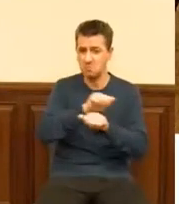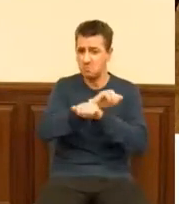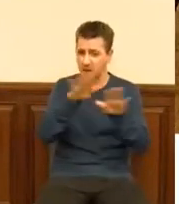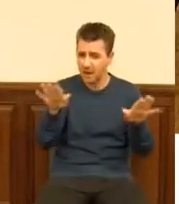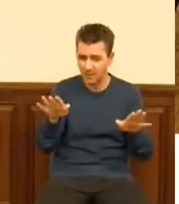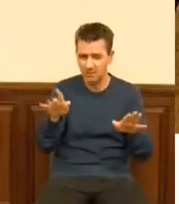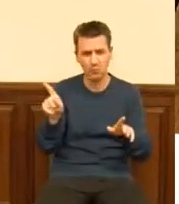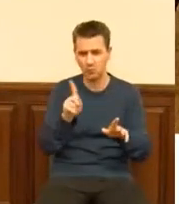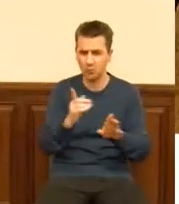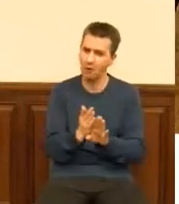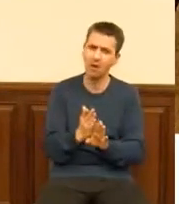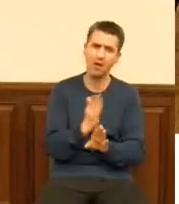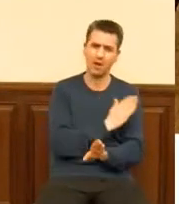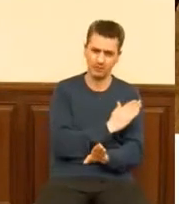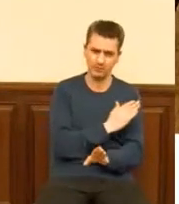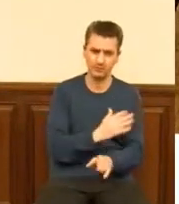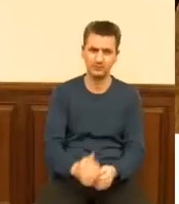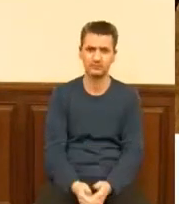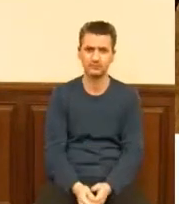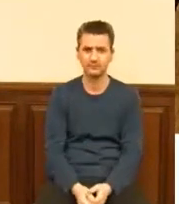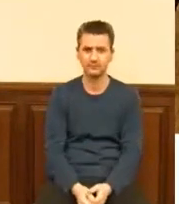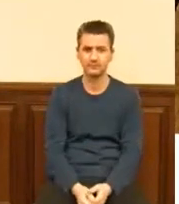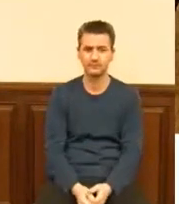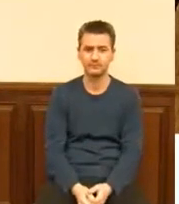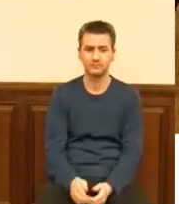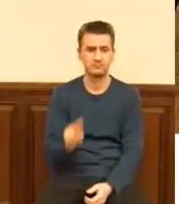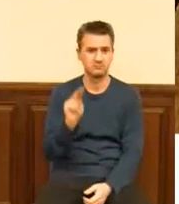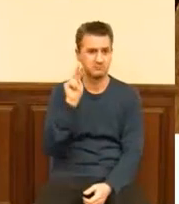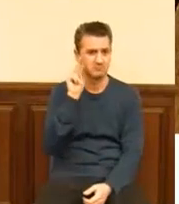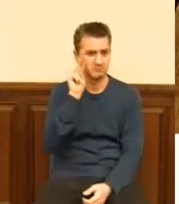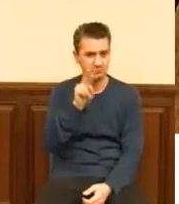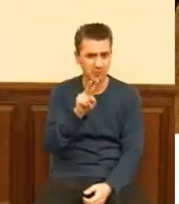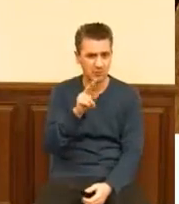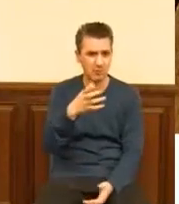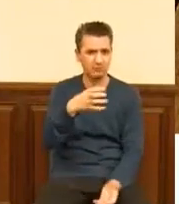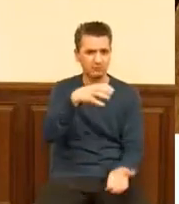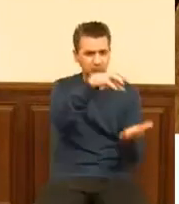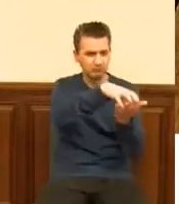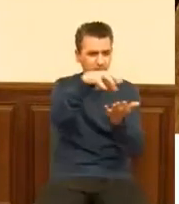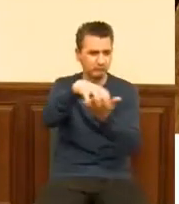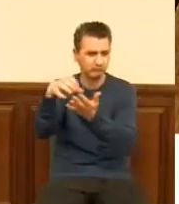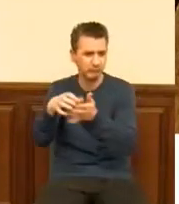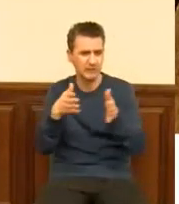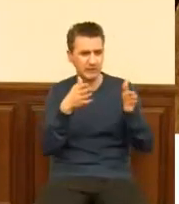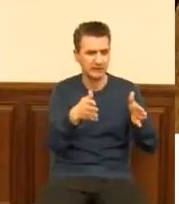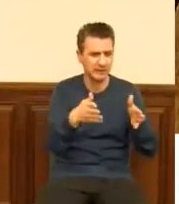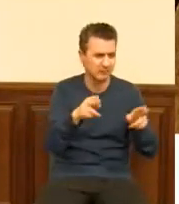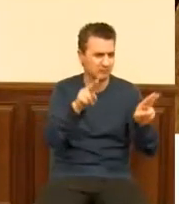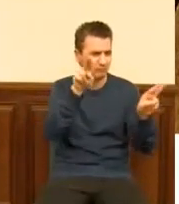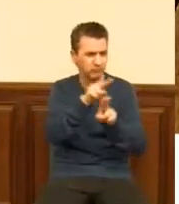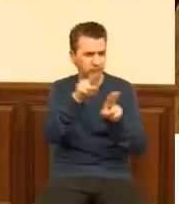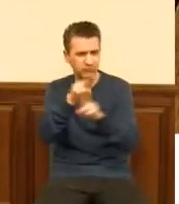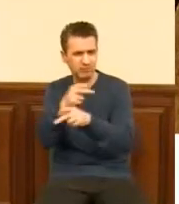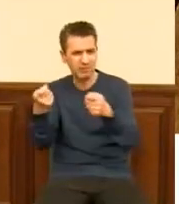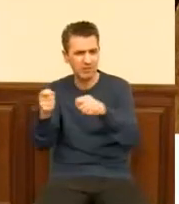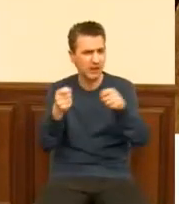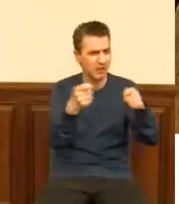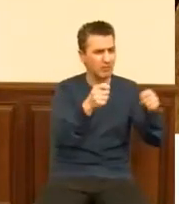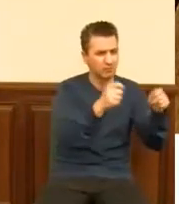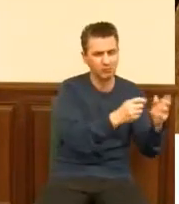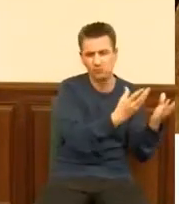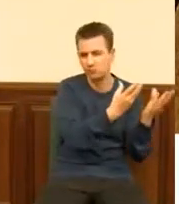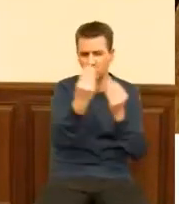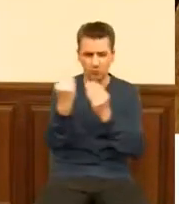solo en situación de pandemia, que llevamos viendo locales cerrados en Móstoles. Me queda un minuto para consumir los 10. Gracias. Llevamos